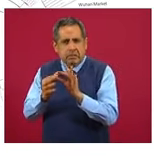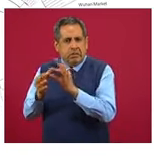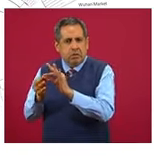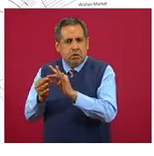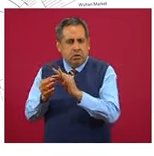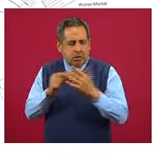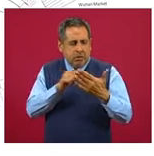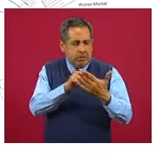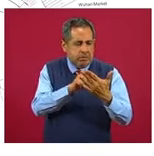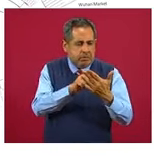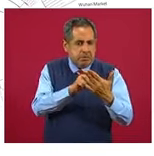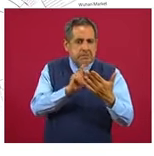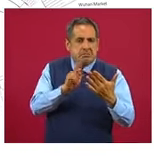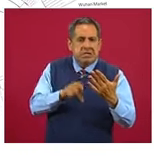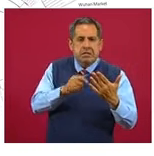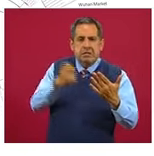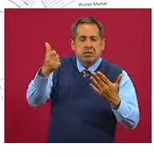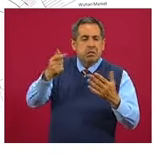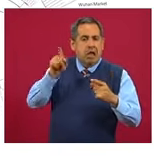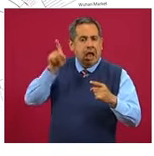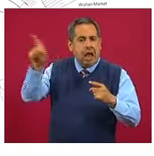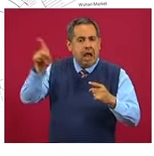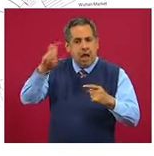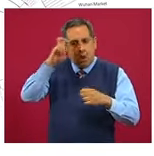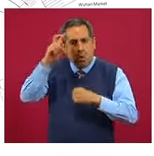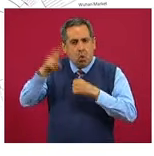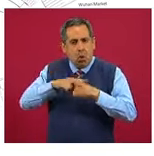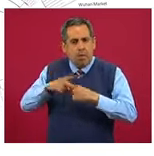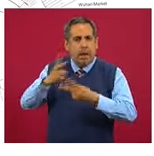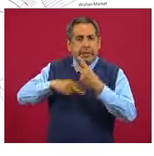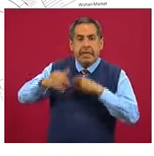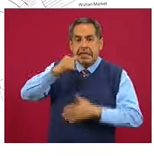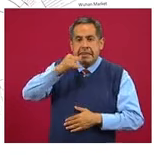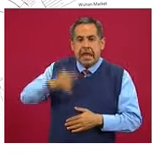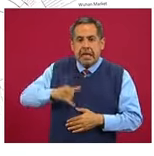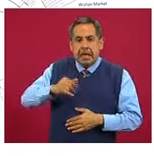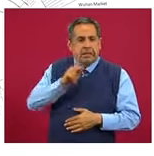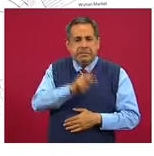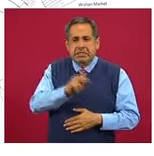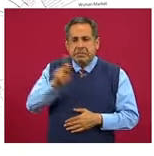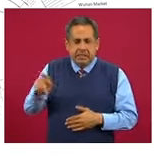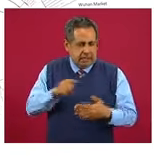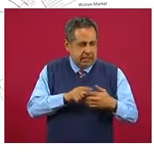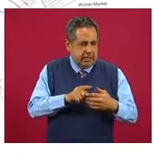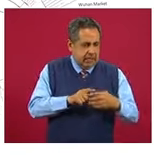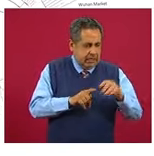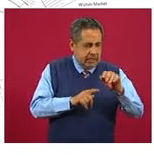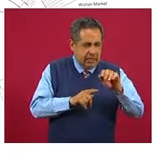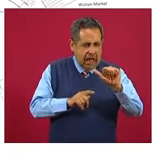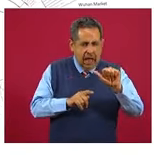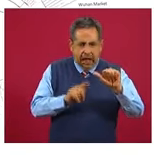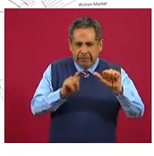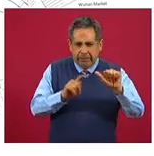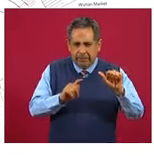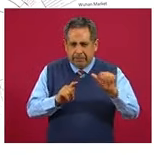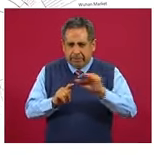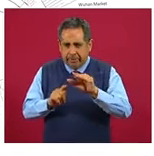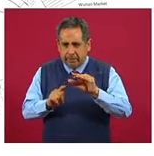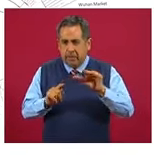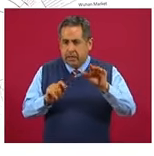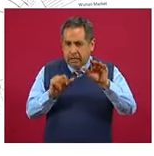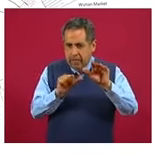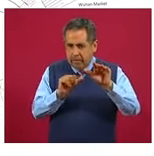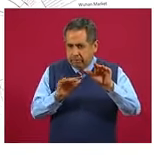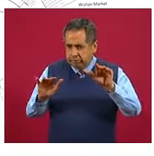secuencias europeas, principalmente con secuencias provenientes de Italia. Entonces, si nosotros hacemos una remembranza de